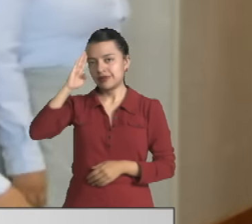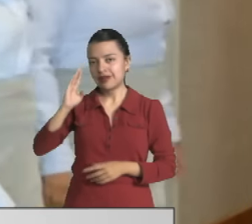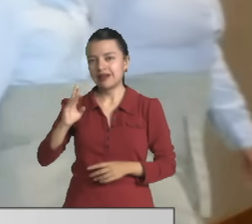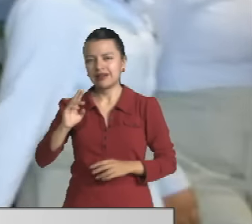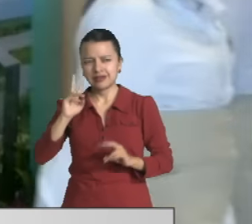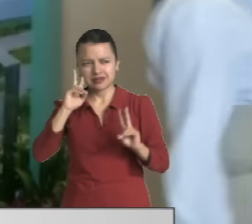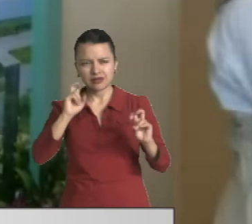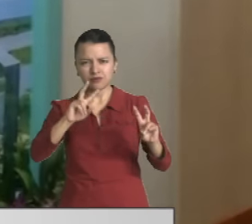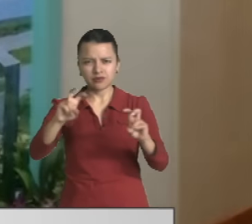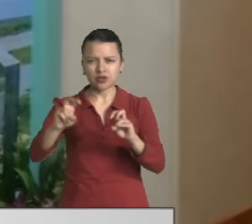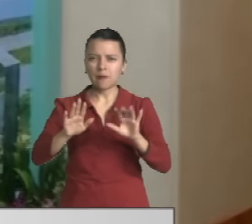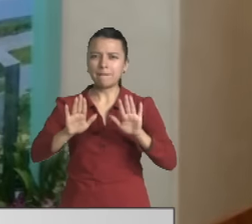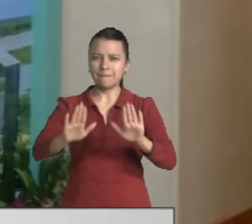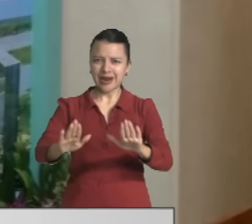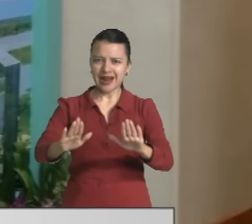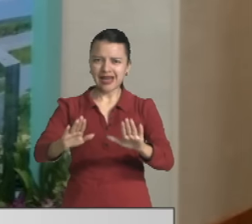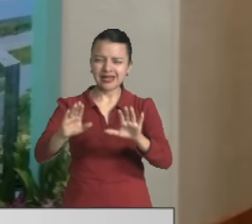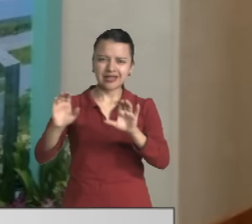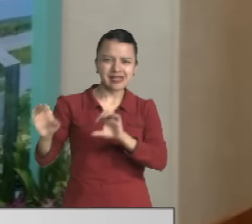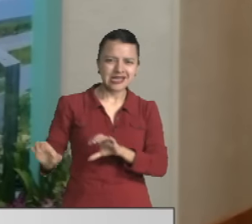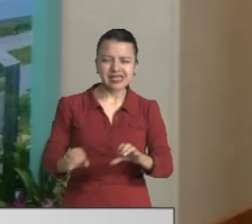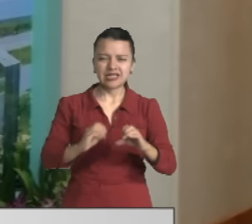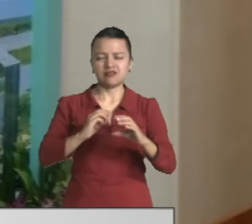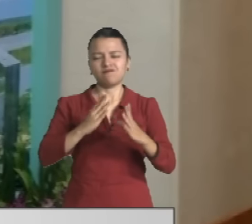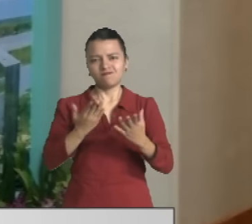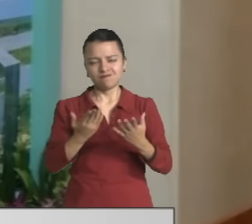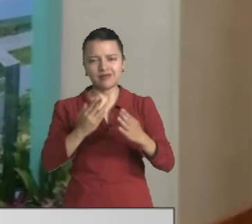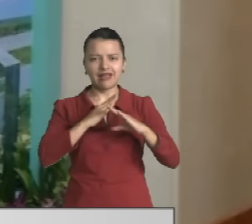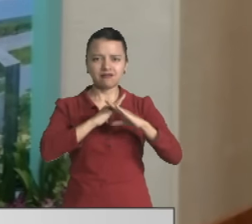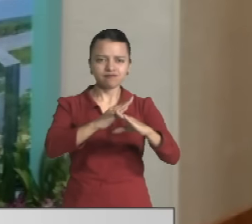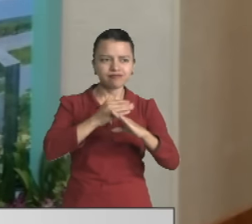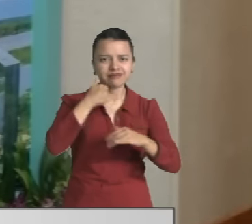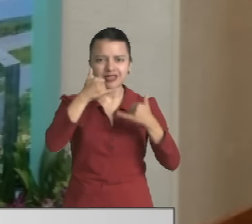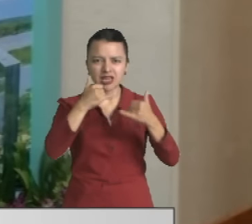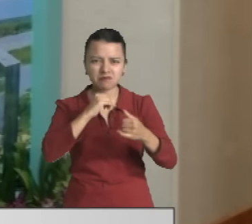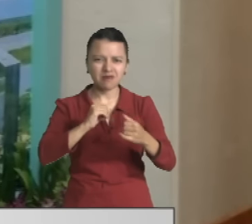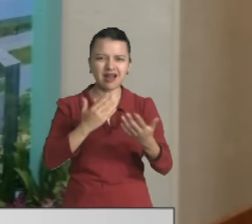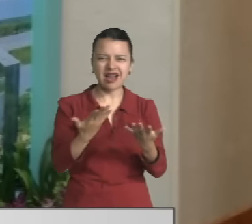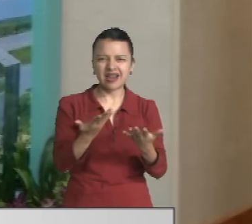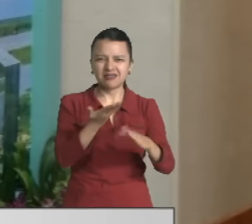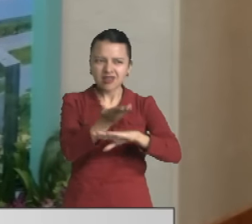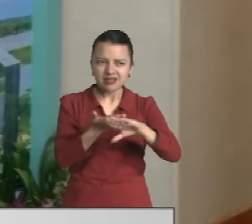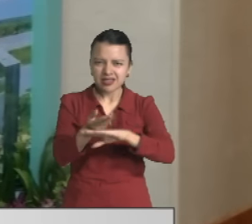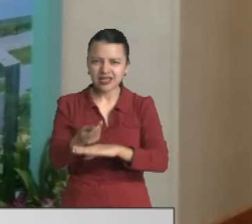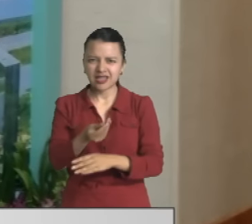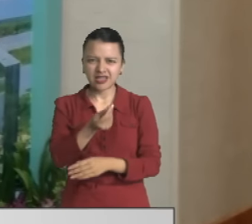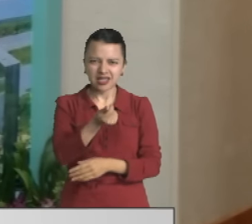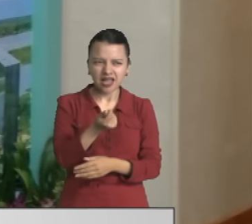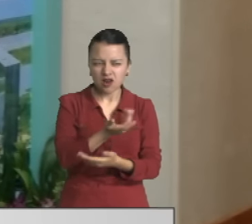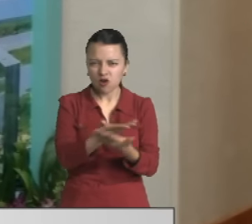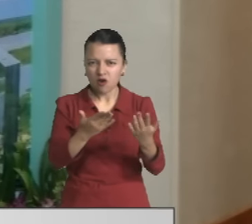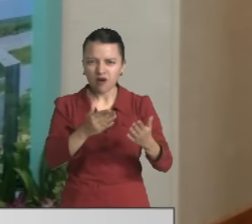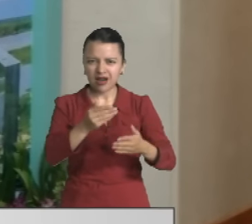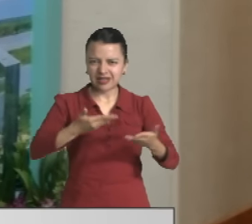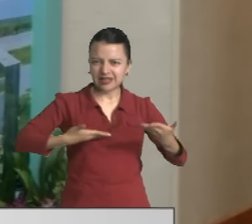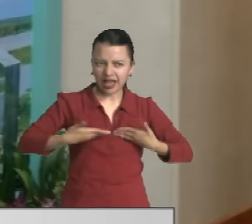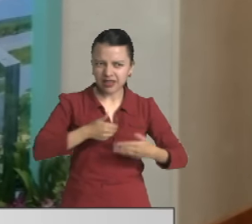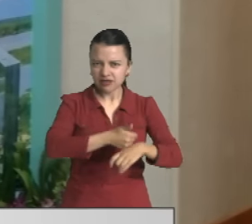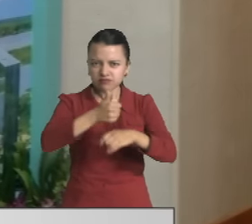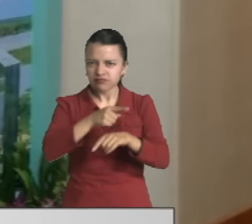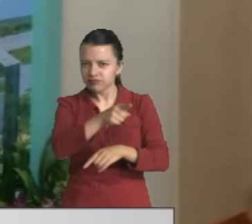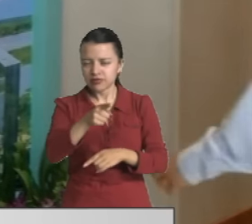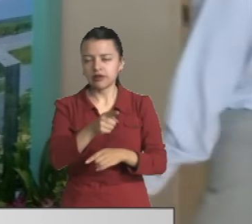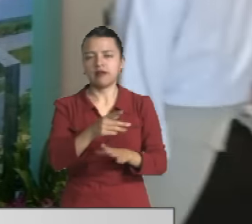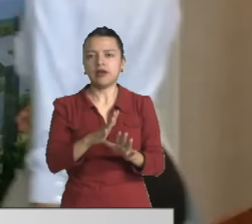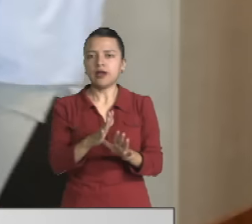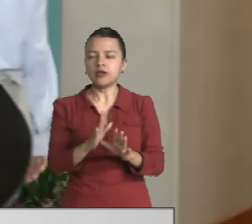extorsión en Barranquilla, se produjo un allanamiento en las últimas horas en la cárcel distrital El Bosque de la capital del